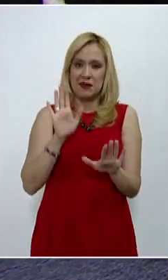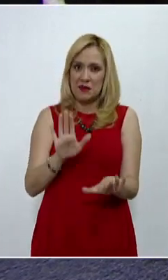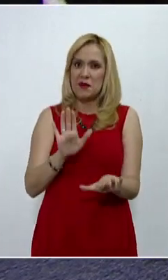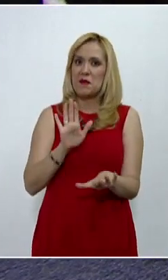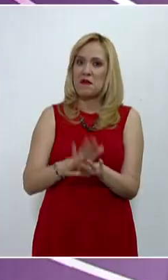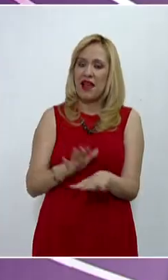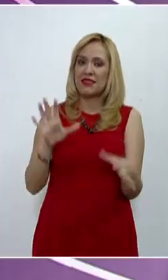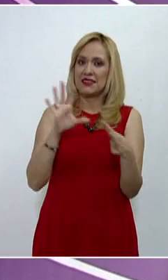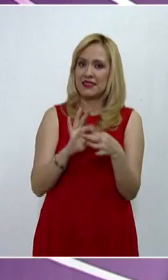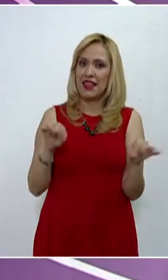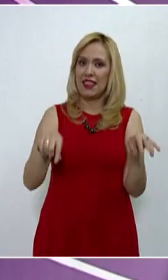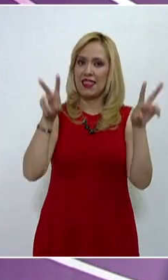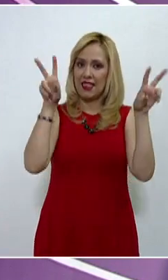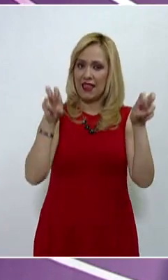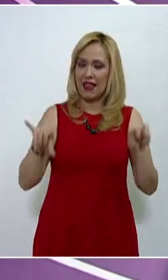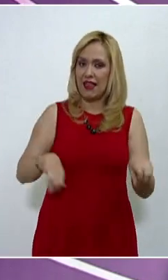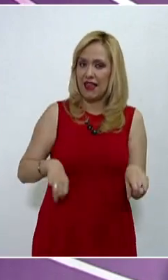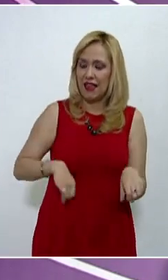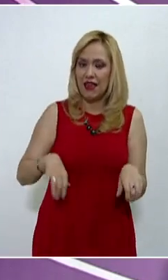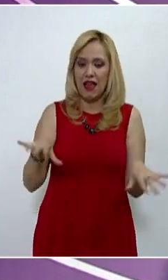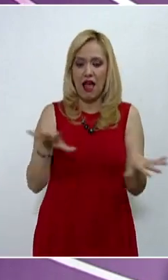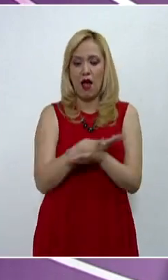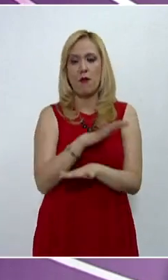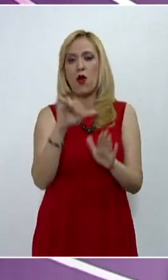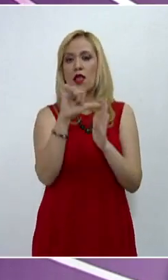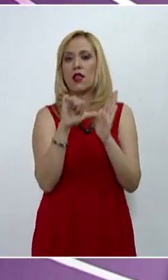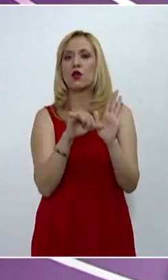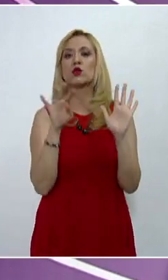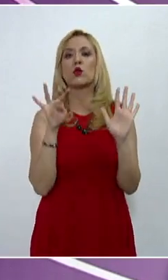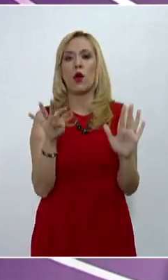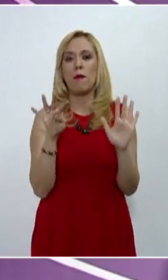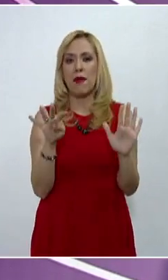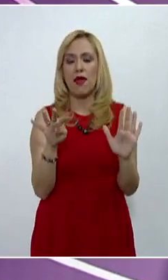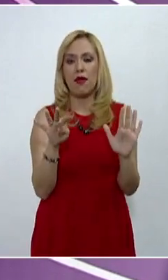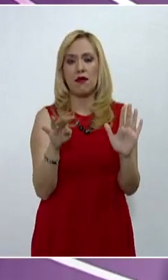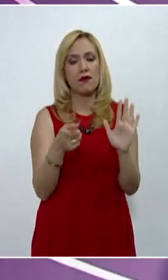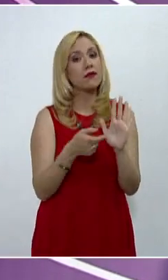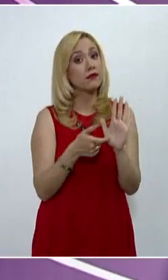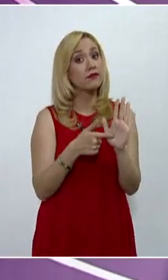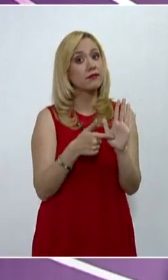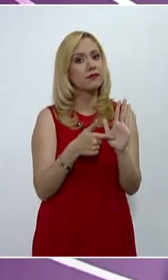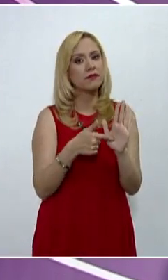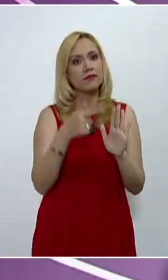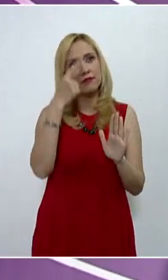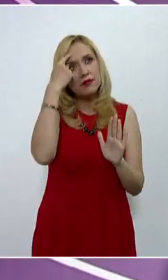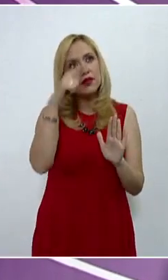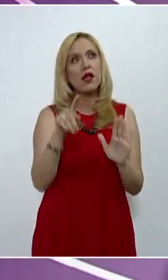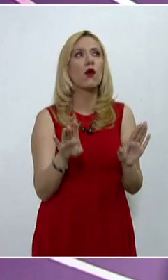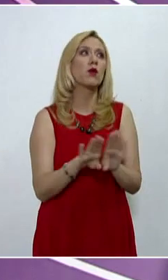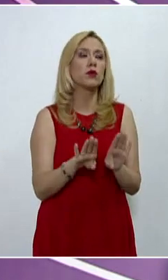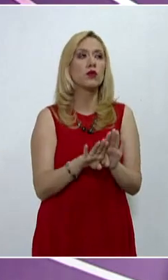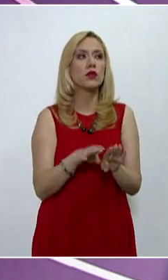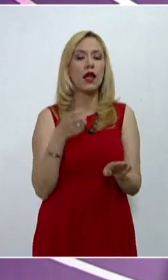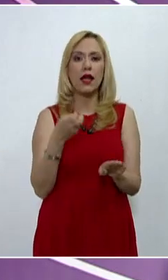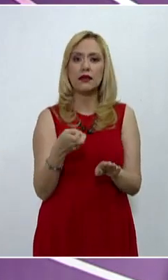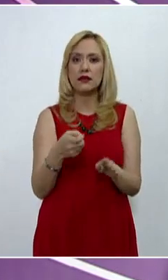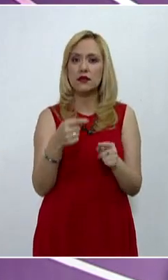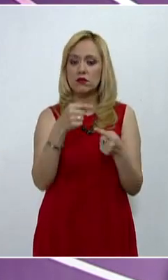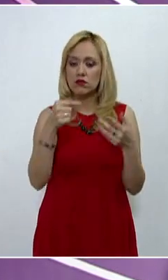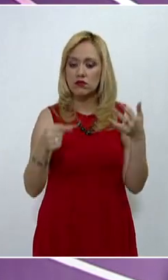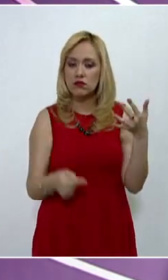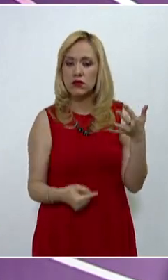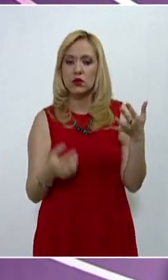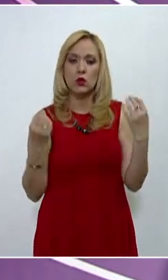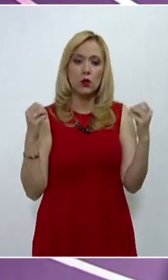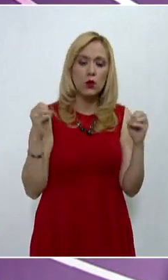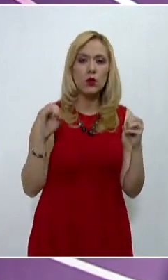la prisión preventiva oficiosa y esta reforma al artículo 19 constitucional y cómo se enmarca estos principios de presunción